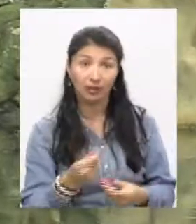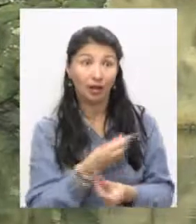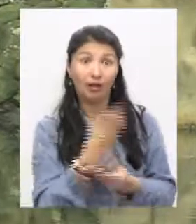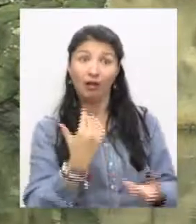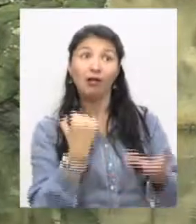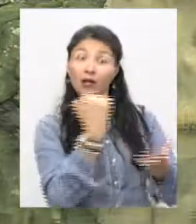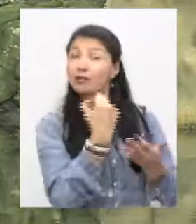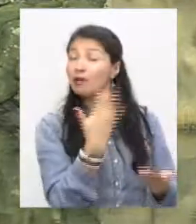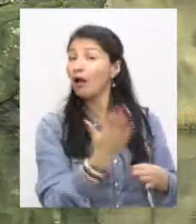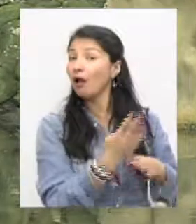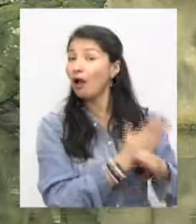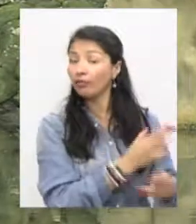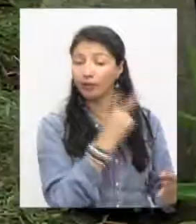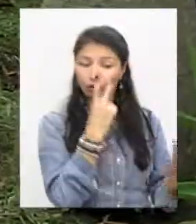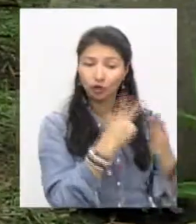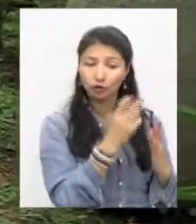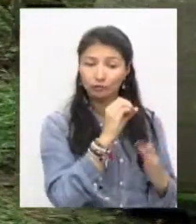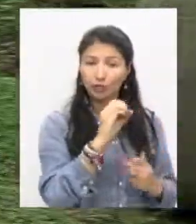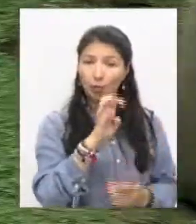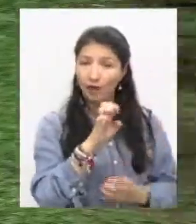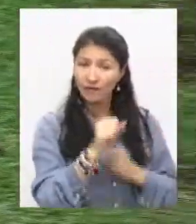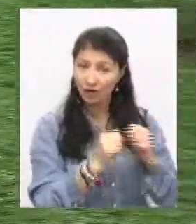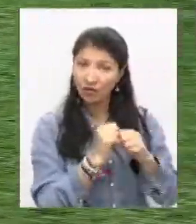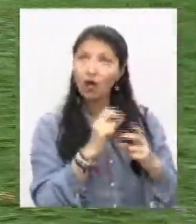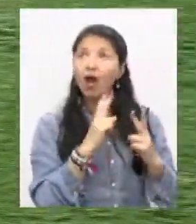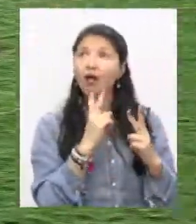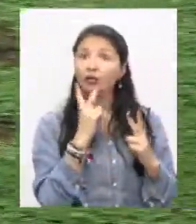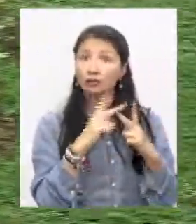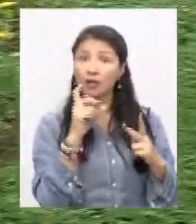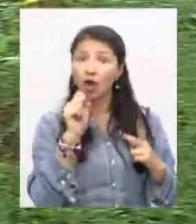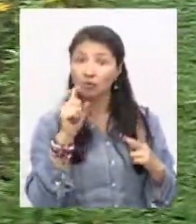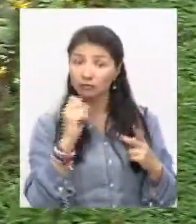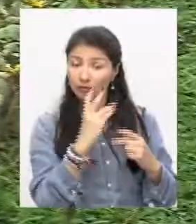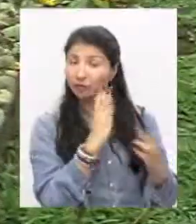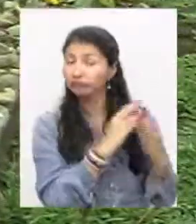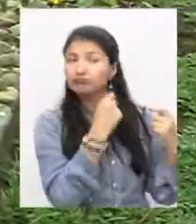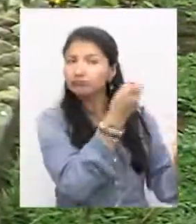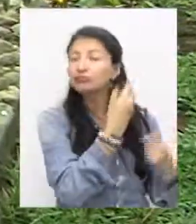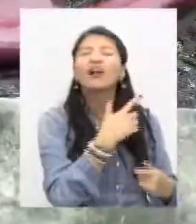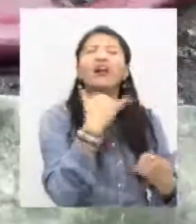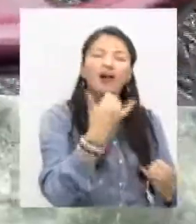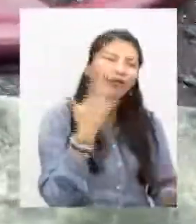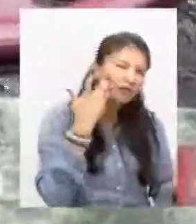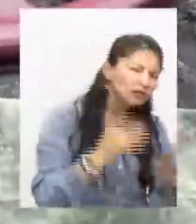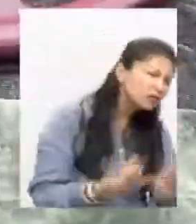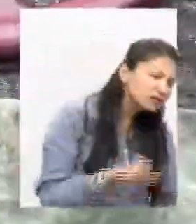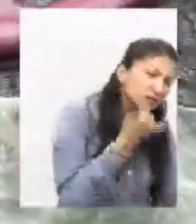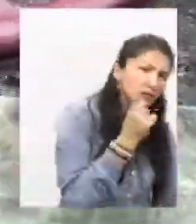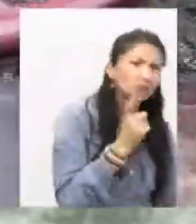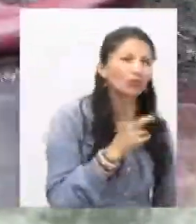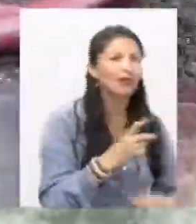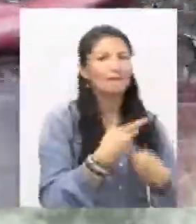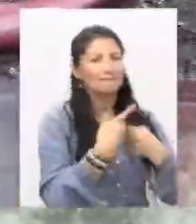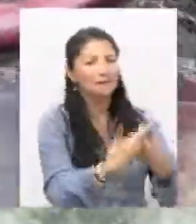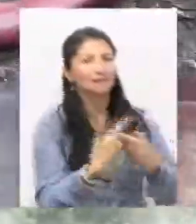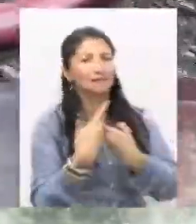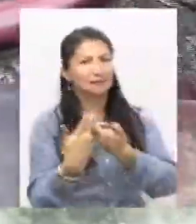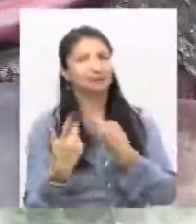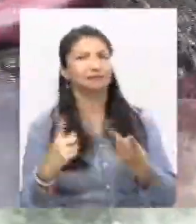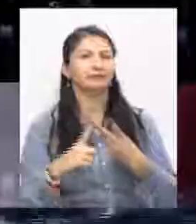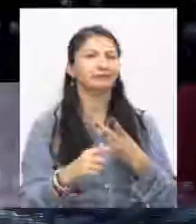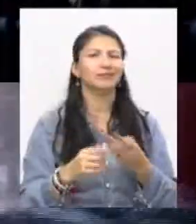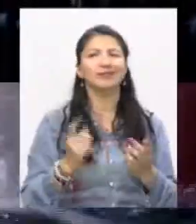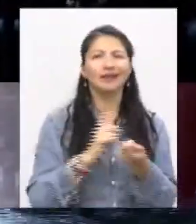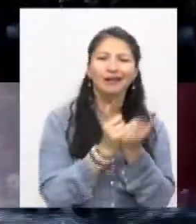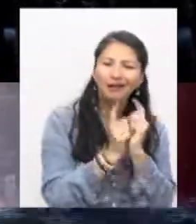a los denominados bonos de agua entre el 2009 y el 2011. Se busca determinar las condiciones de los créditos